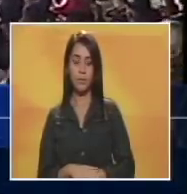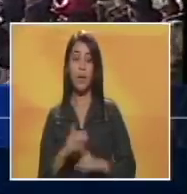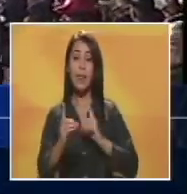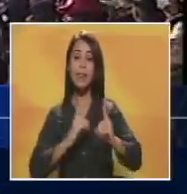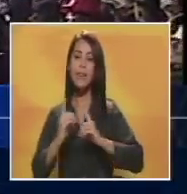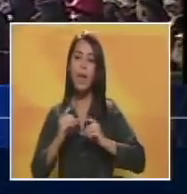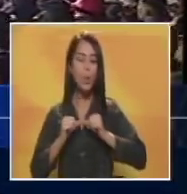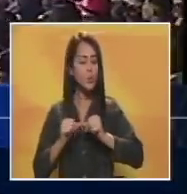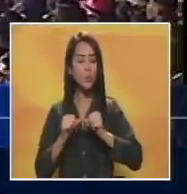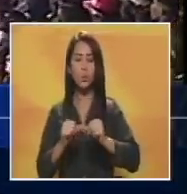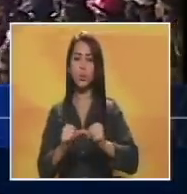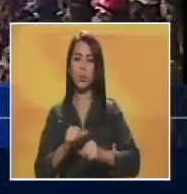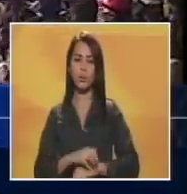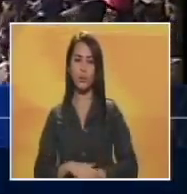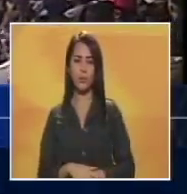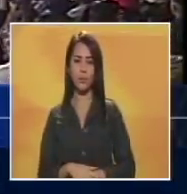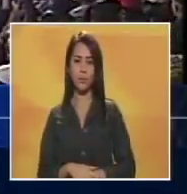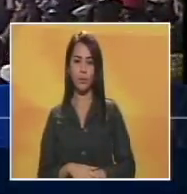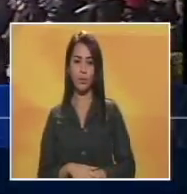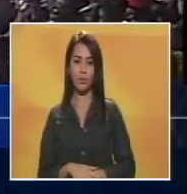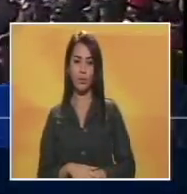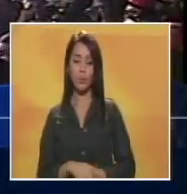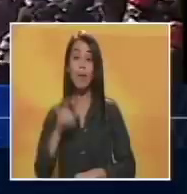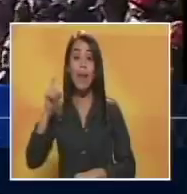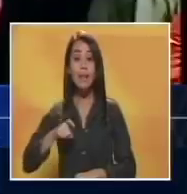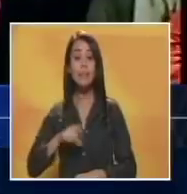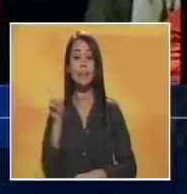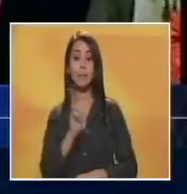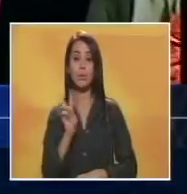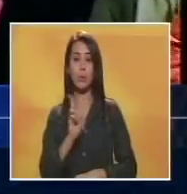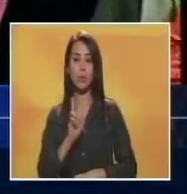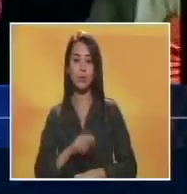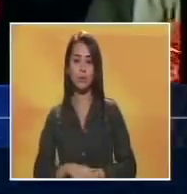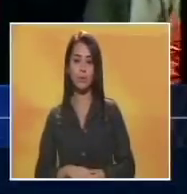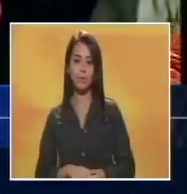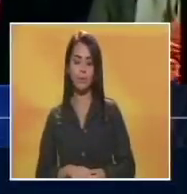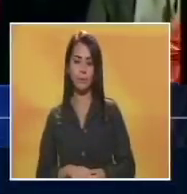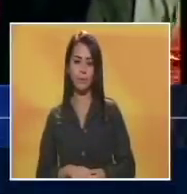sociales, culturales de Venezuela. Reencuentro,